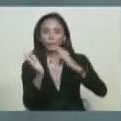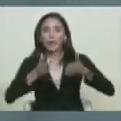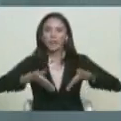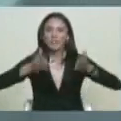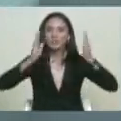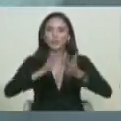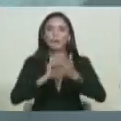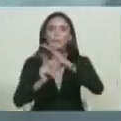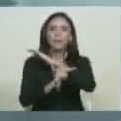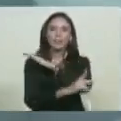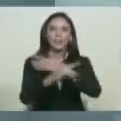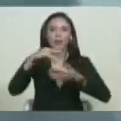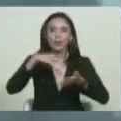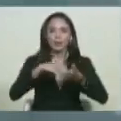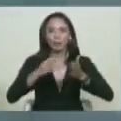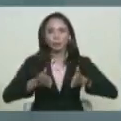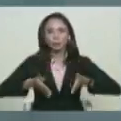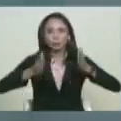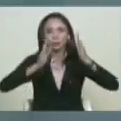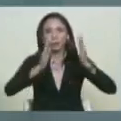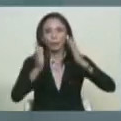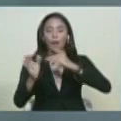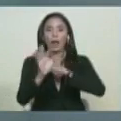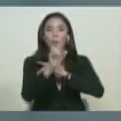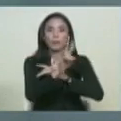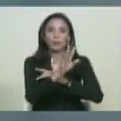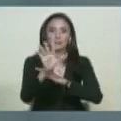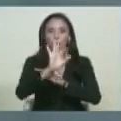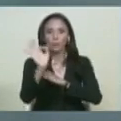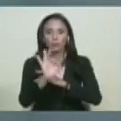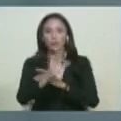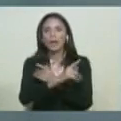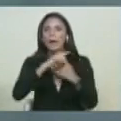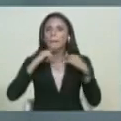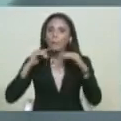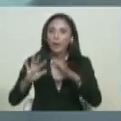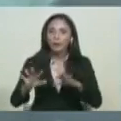de la Torre de David de un 25%, el cual no presentó